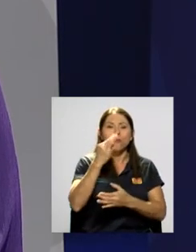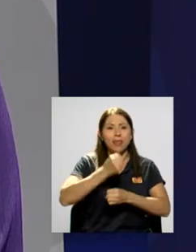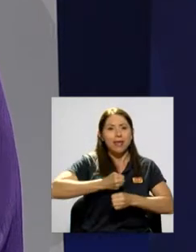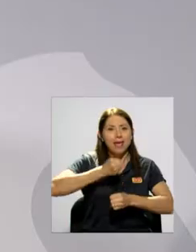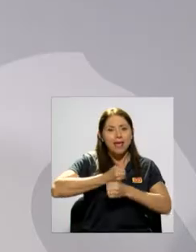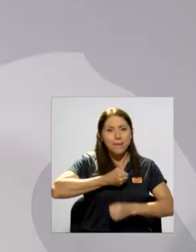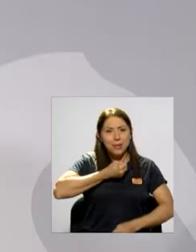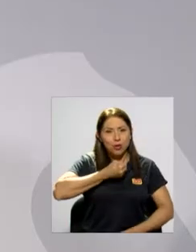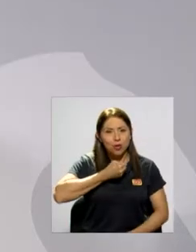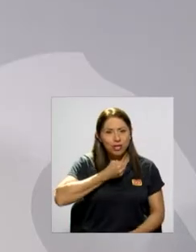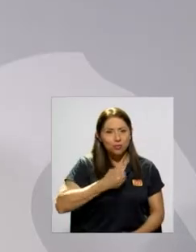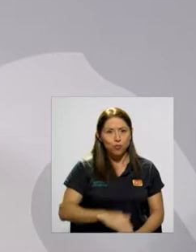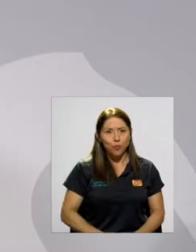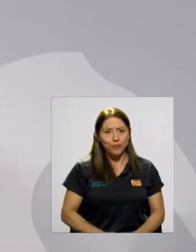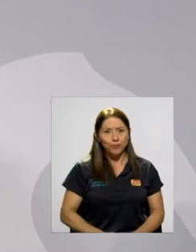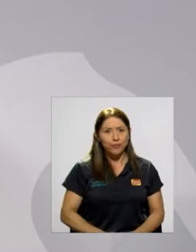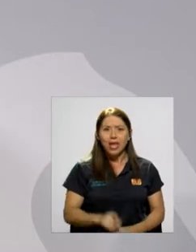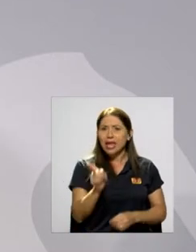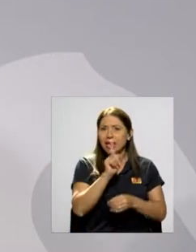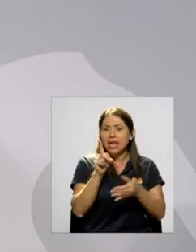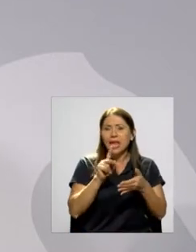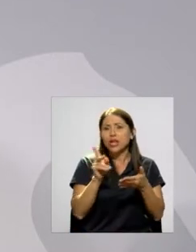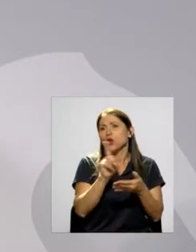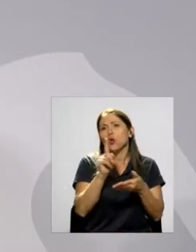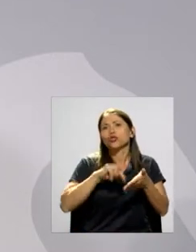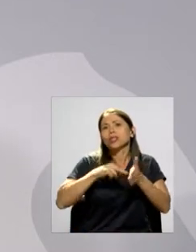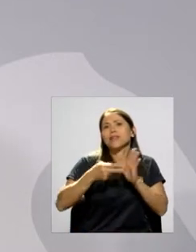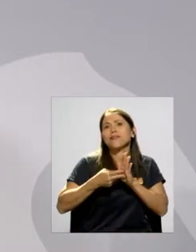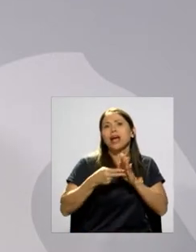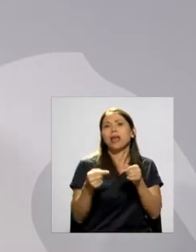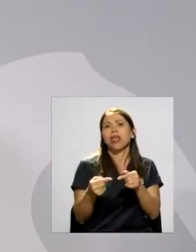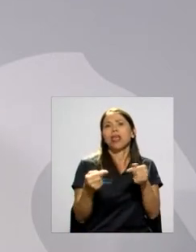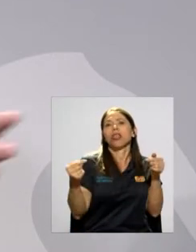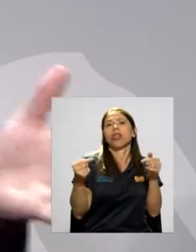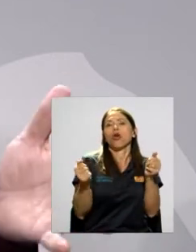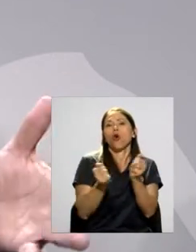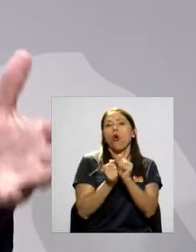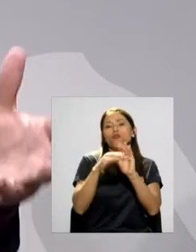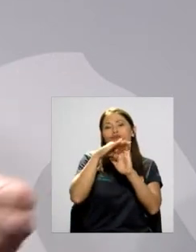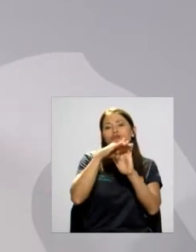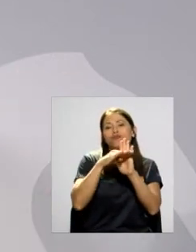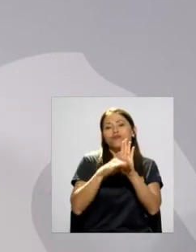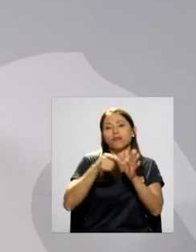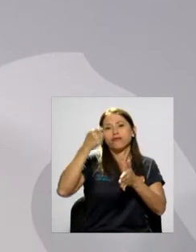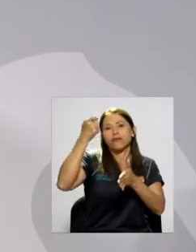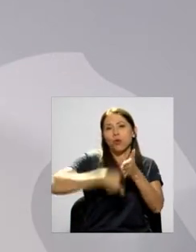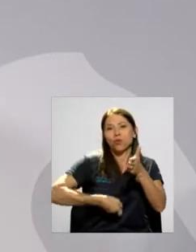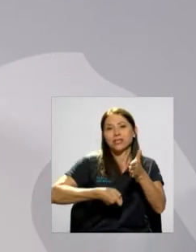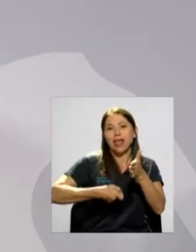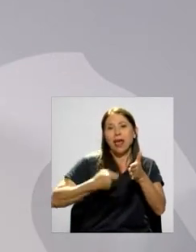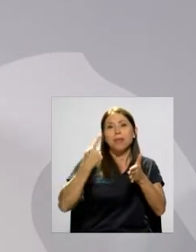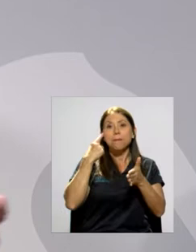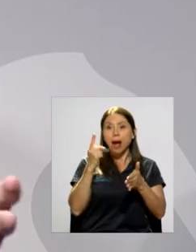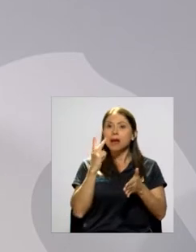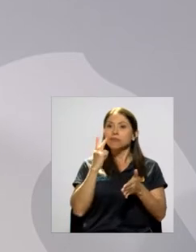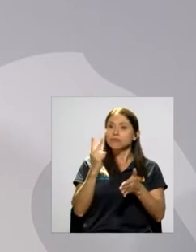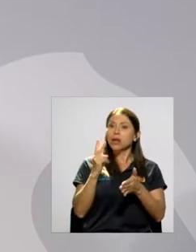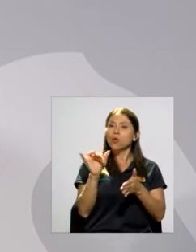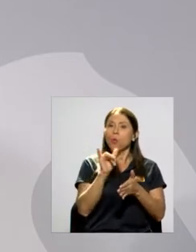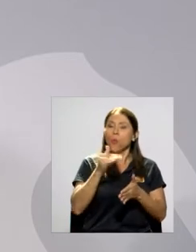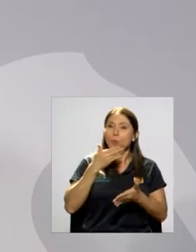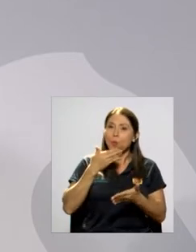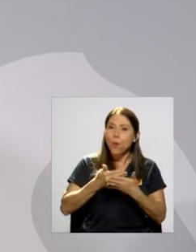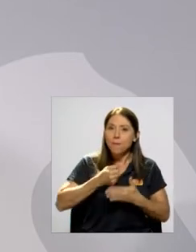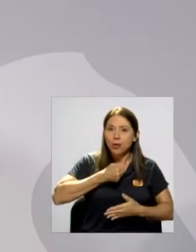no necesariamente riñe con los estándares de rigurosidad que se requieren para ser considerado un buen periodismo. Este es un tema